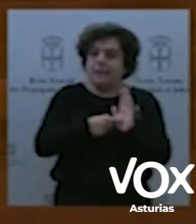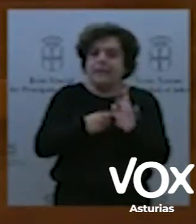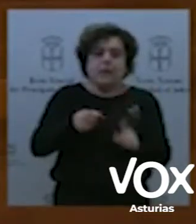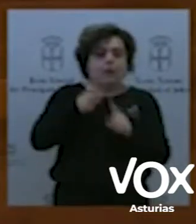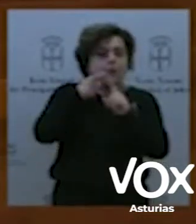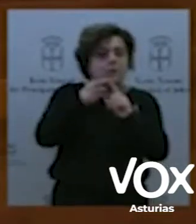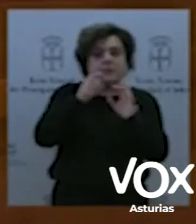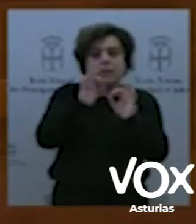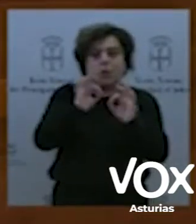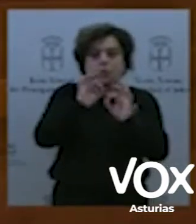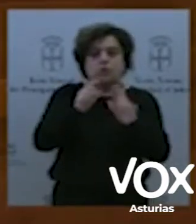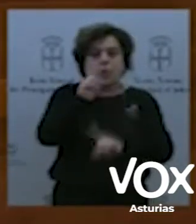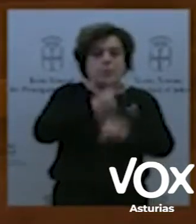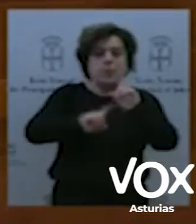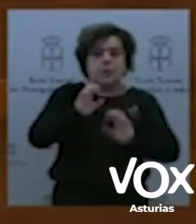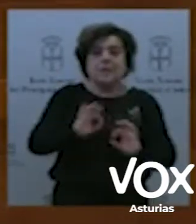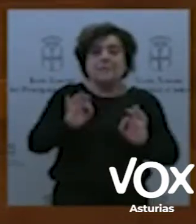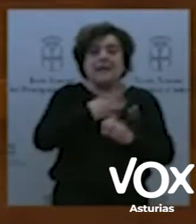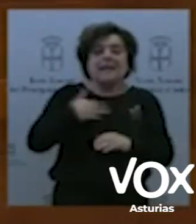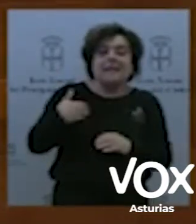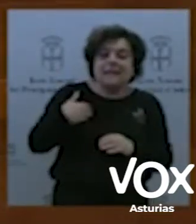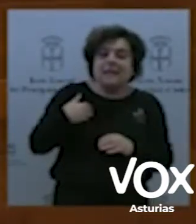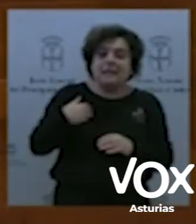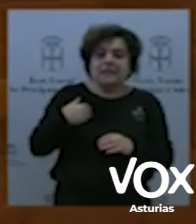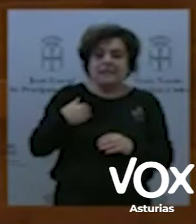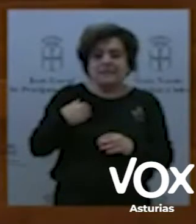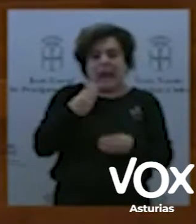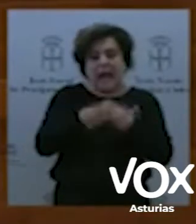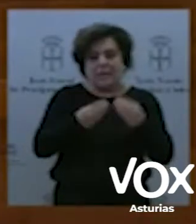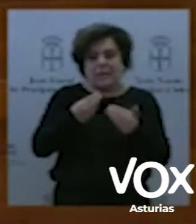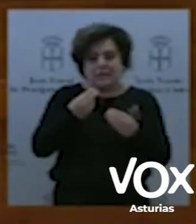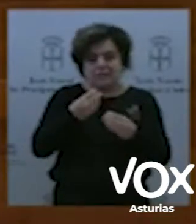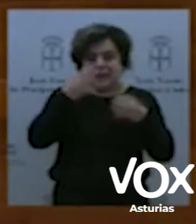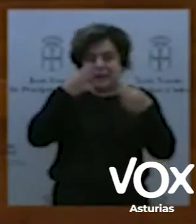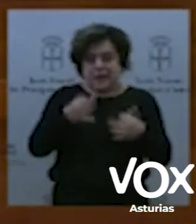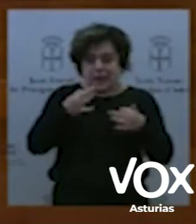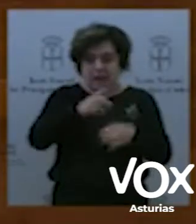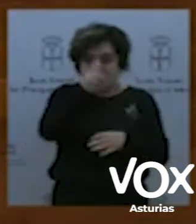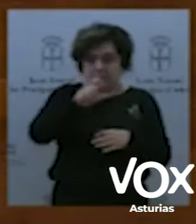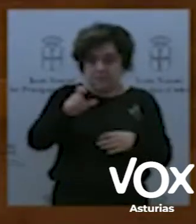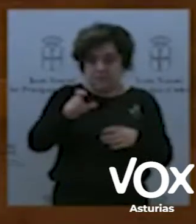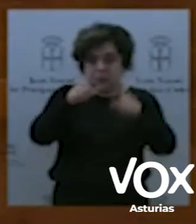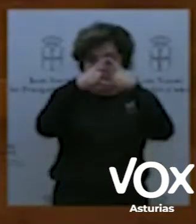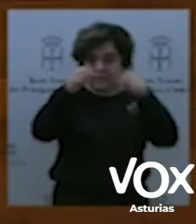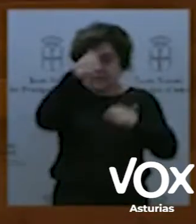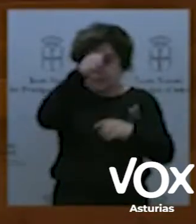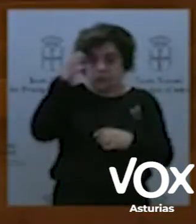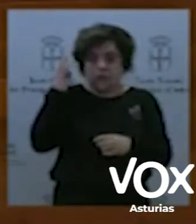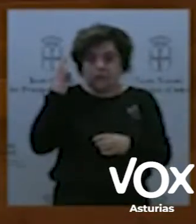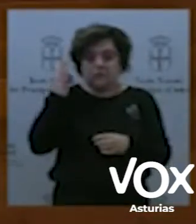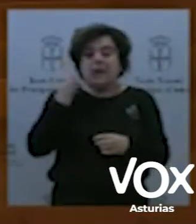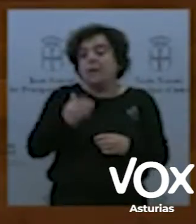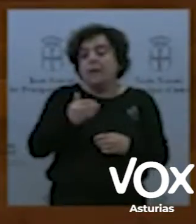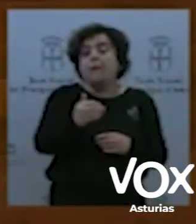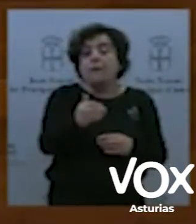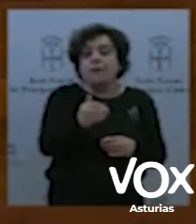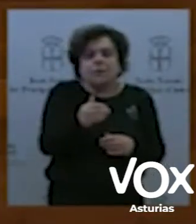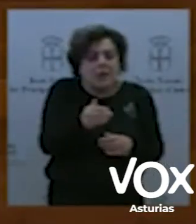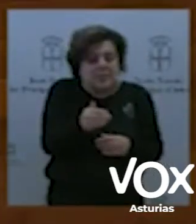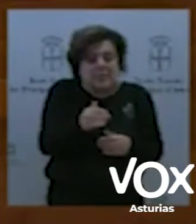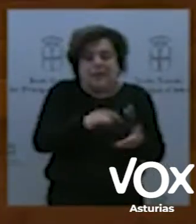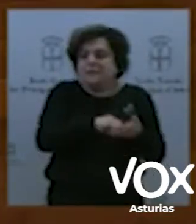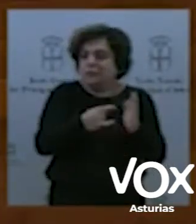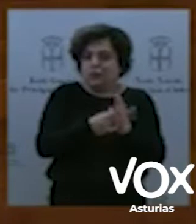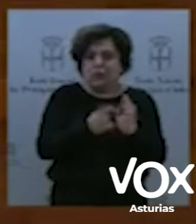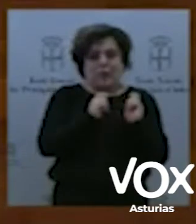creer a los asturianos que muy pronto llegarán soluciones. Porque después de otros 3 años seguimos esperando esas